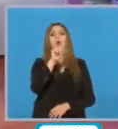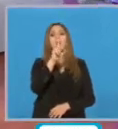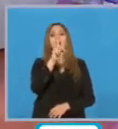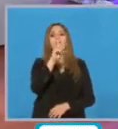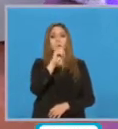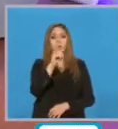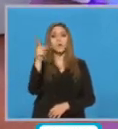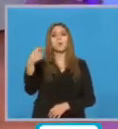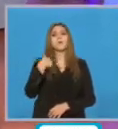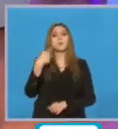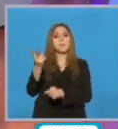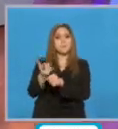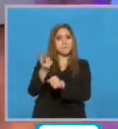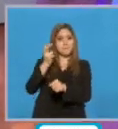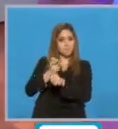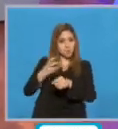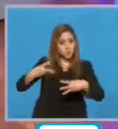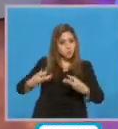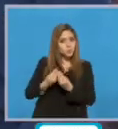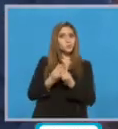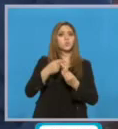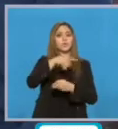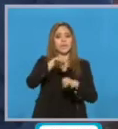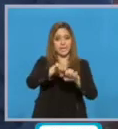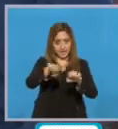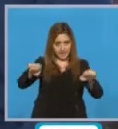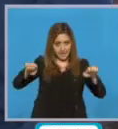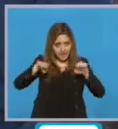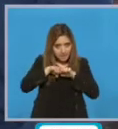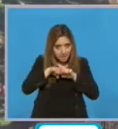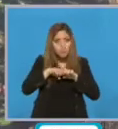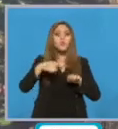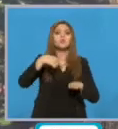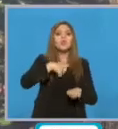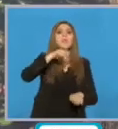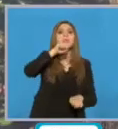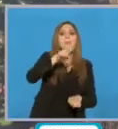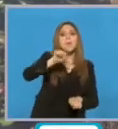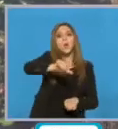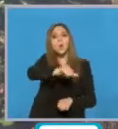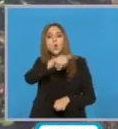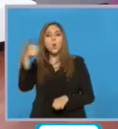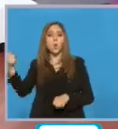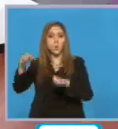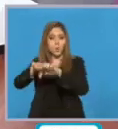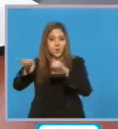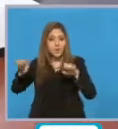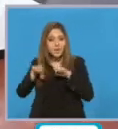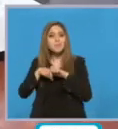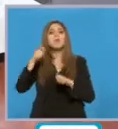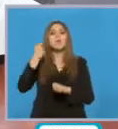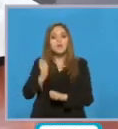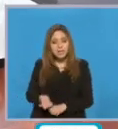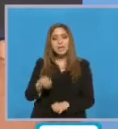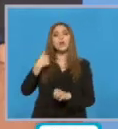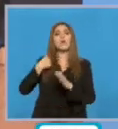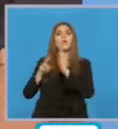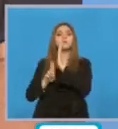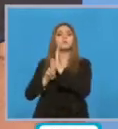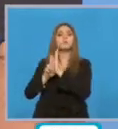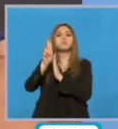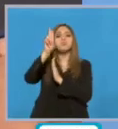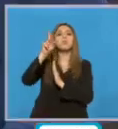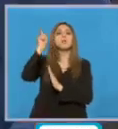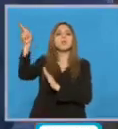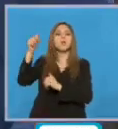en su equipo, ya que yo estoy en otro equipo también desarrollando un cohete para una competencia internacional y a